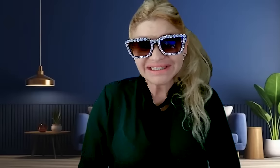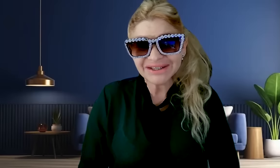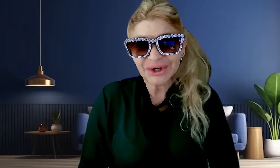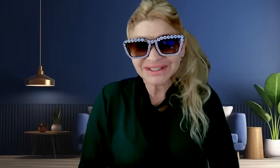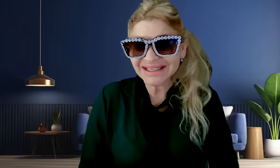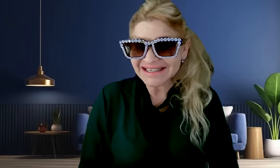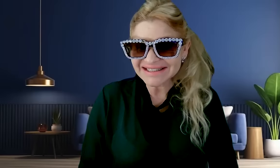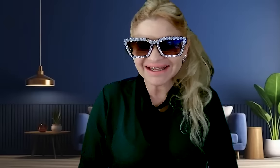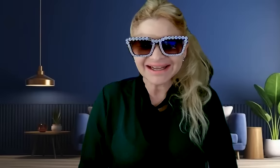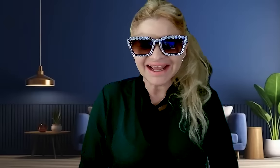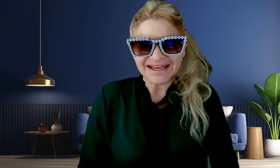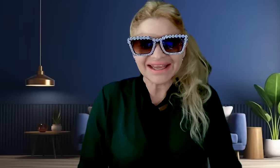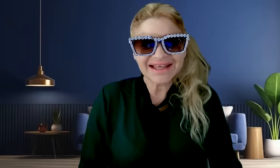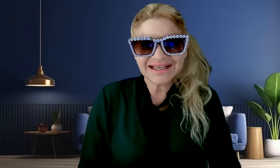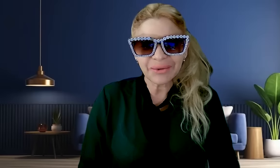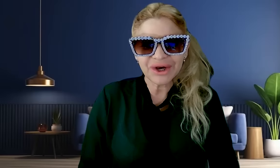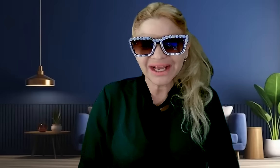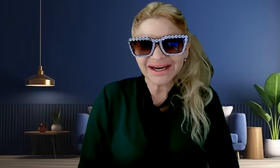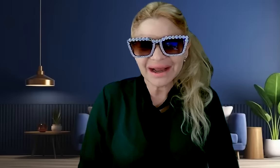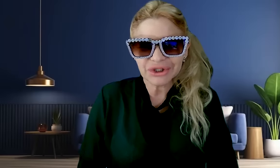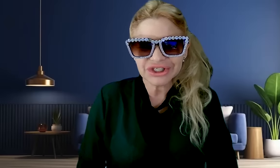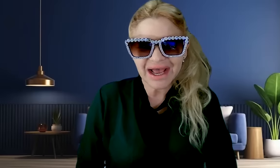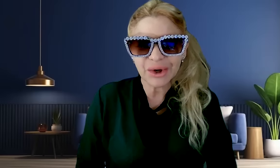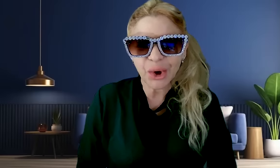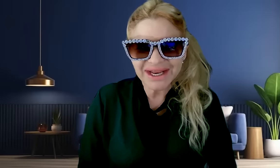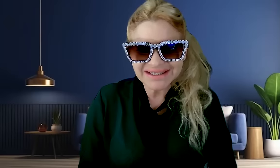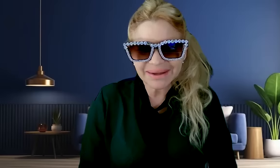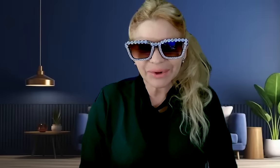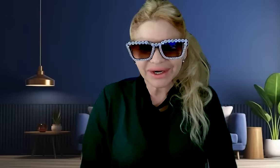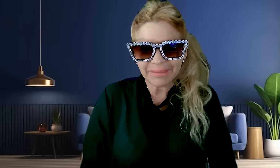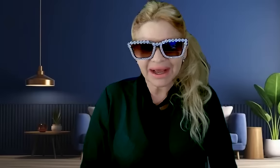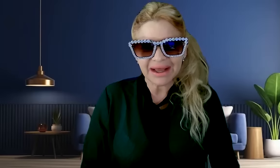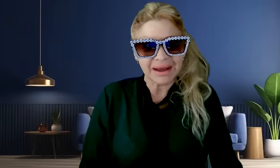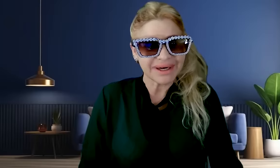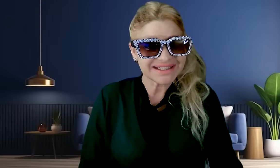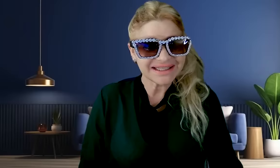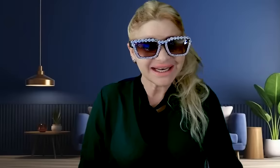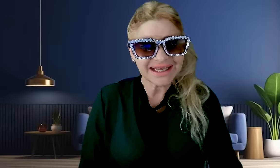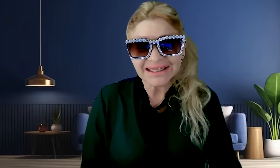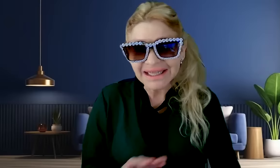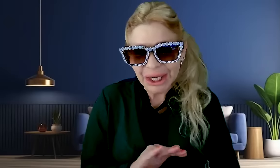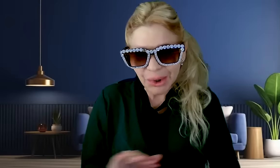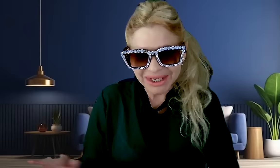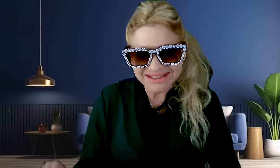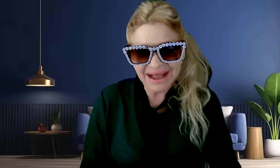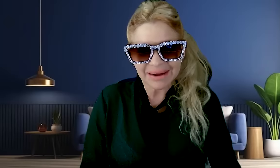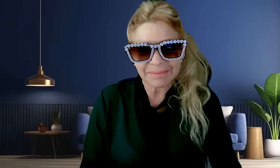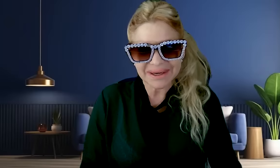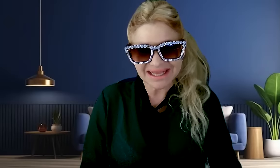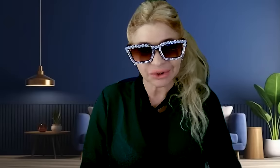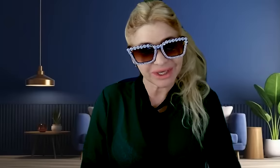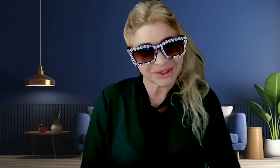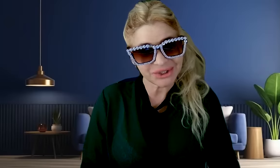Hola mis amores lindos, ¿qué tal están? Quédense conmigo que arrancamos ya con este programa para que se enteren de lo que